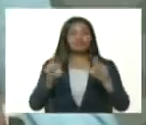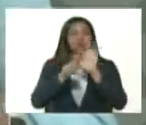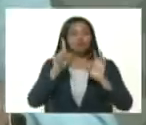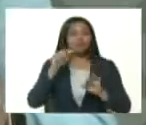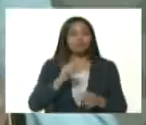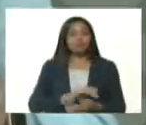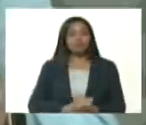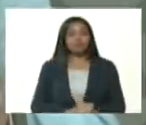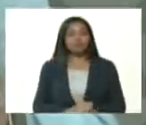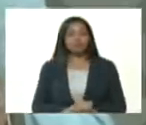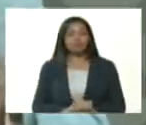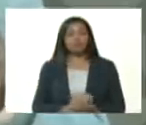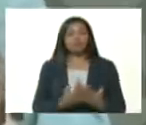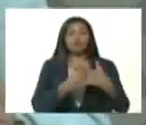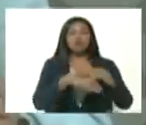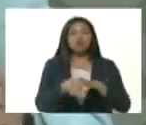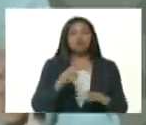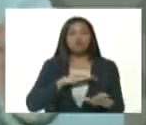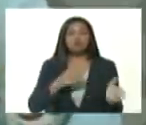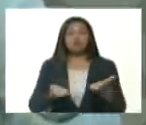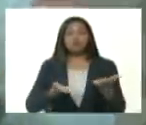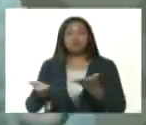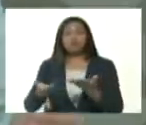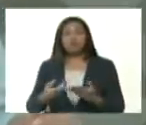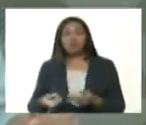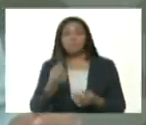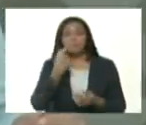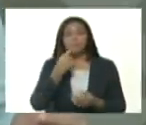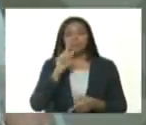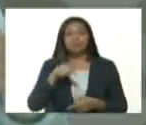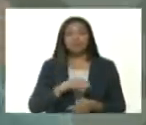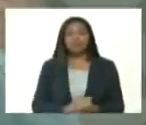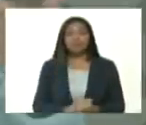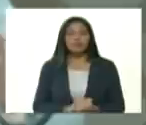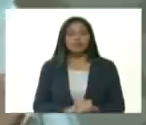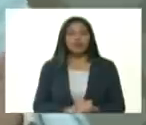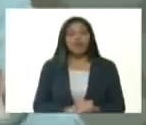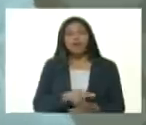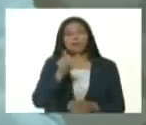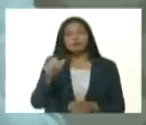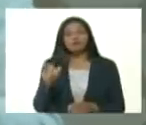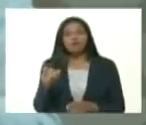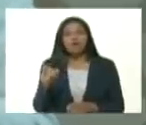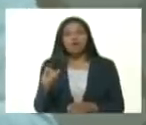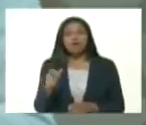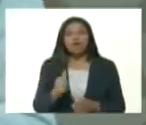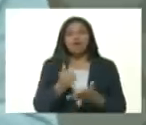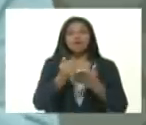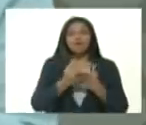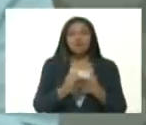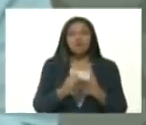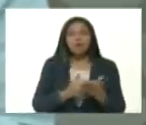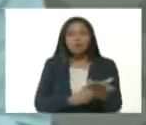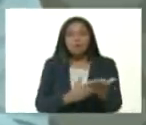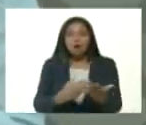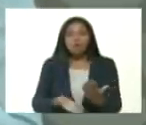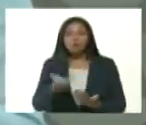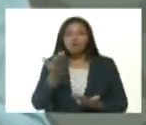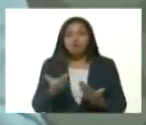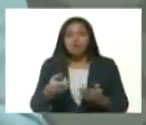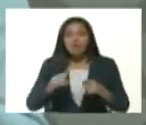saben, incorporar a nuestro protocolo de tratamiento los anticoagulantes, de tal manera que seguimos ampliando